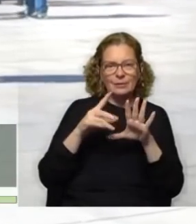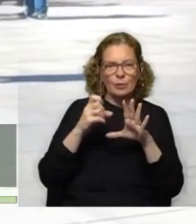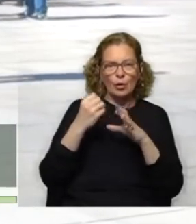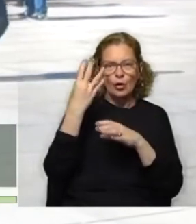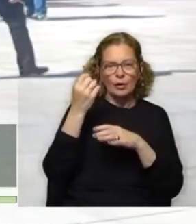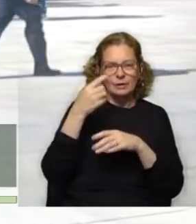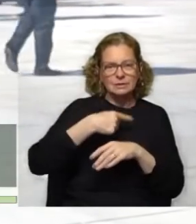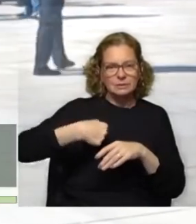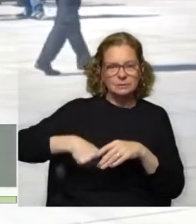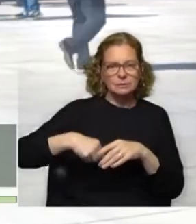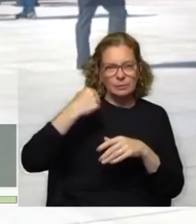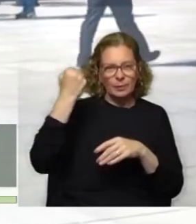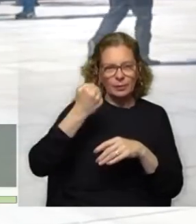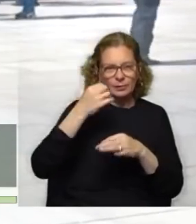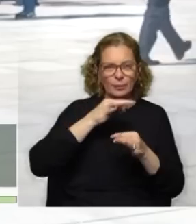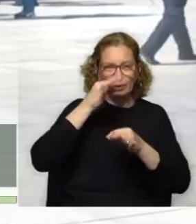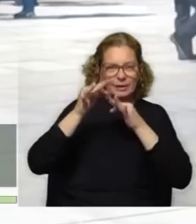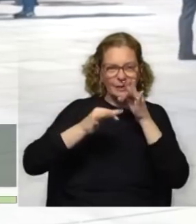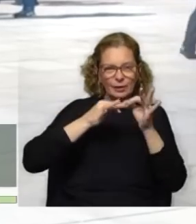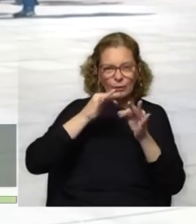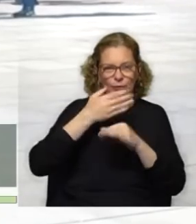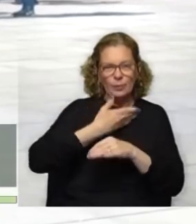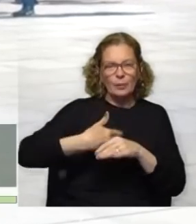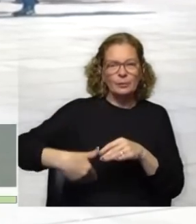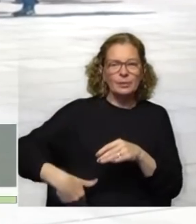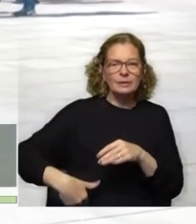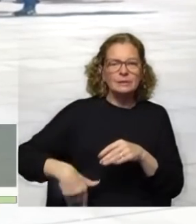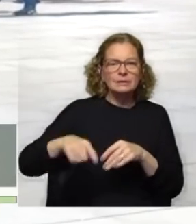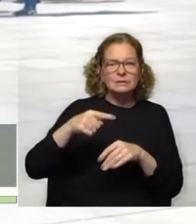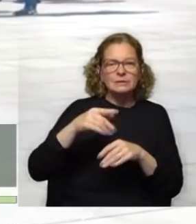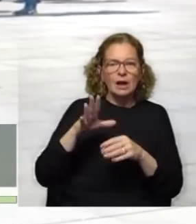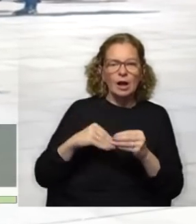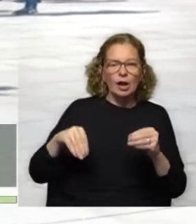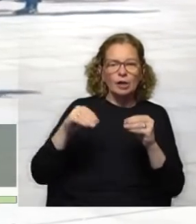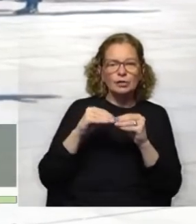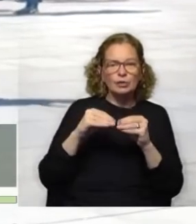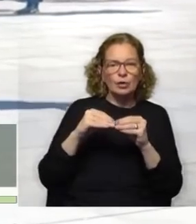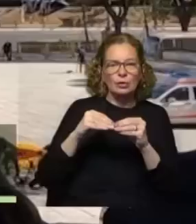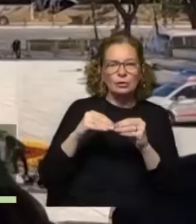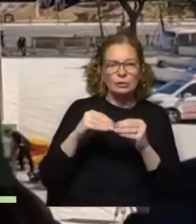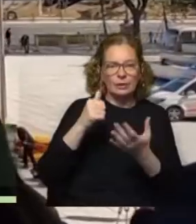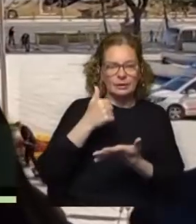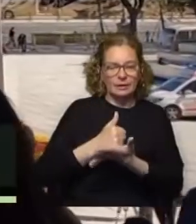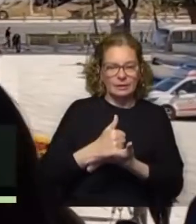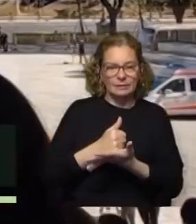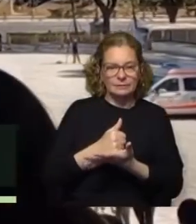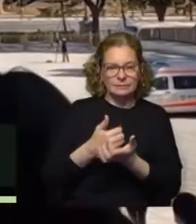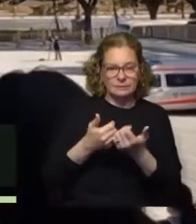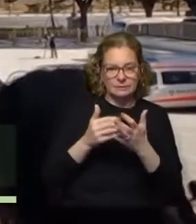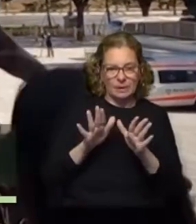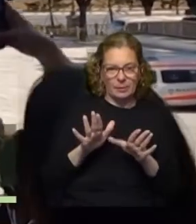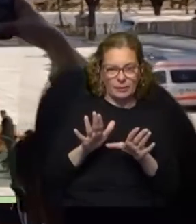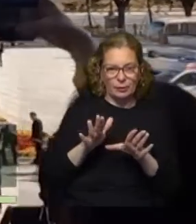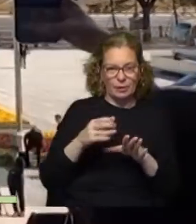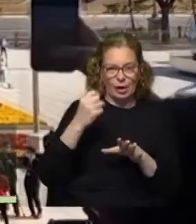comunista Chino lo fundamental fue el discurso dado por el presidente a todos los delegados aquí presentes la apertura del Congreso